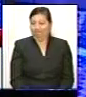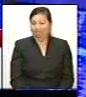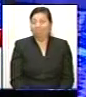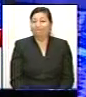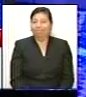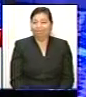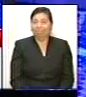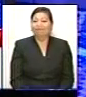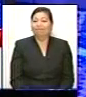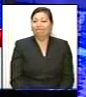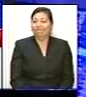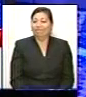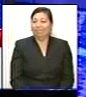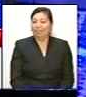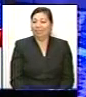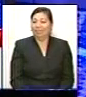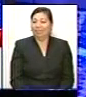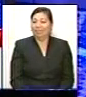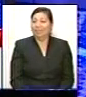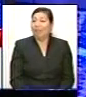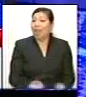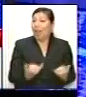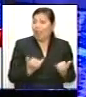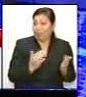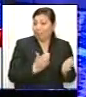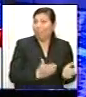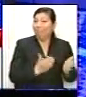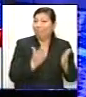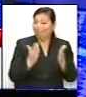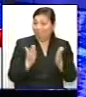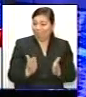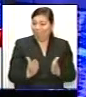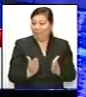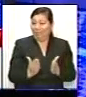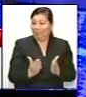Mañana con 51 minutos nos vamos de inmediato a enlazar con...